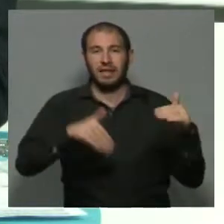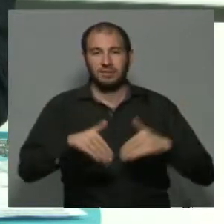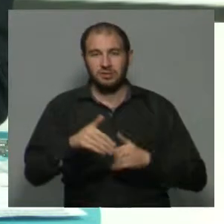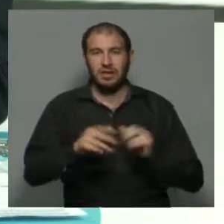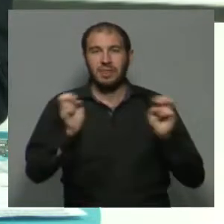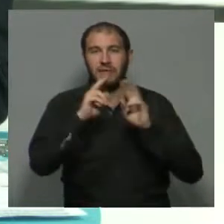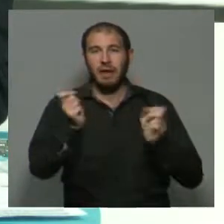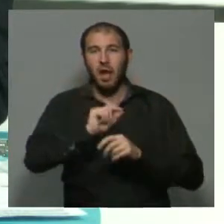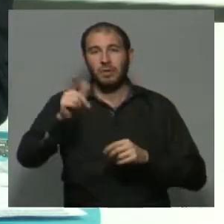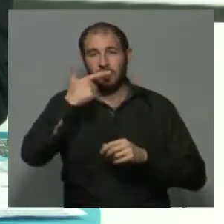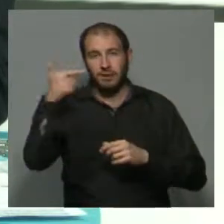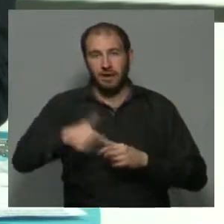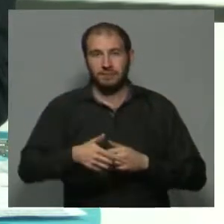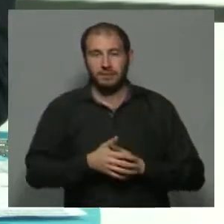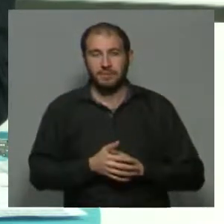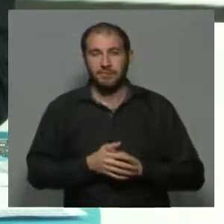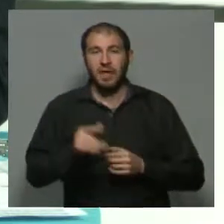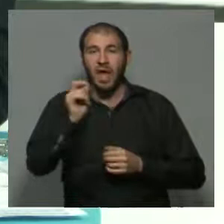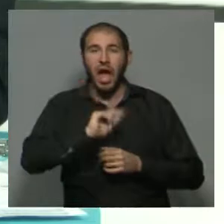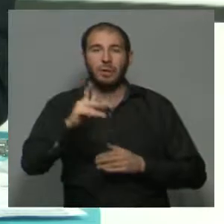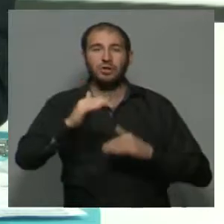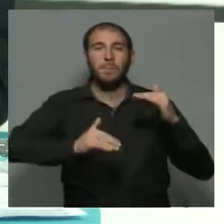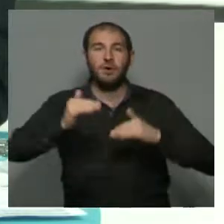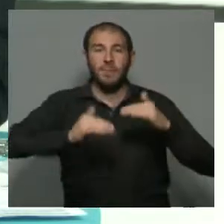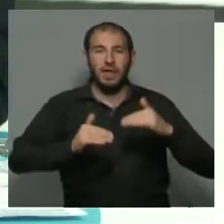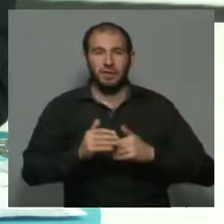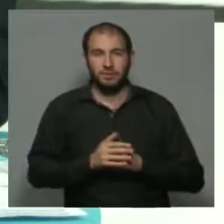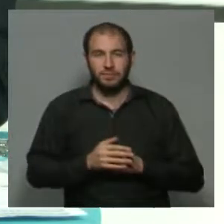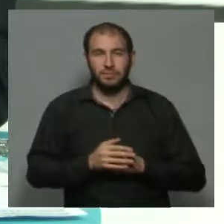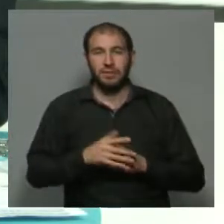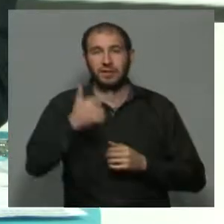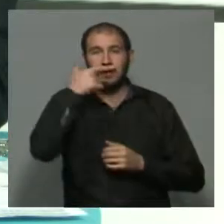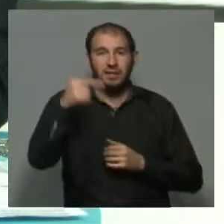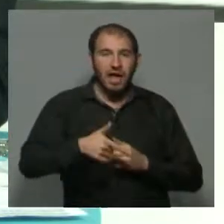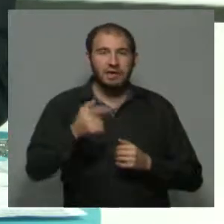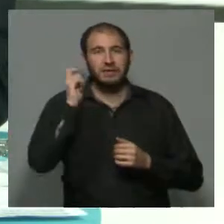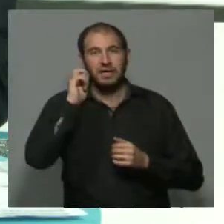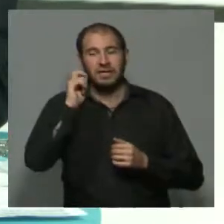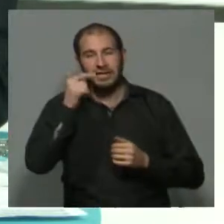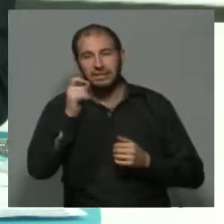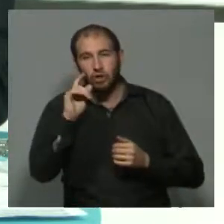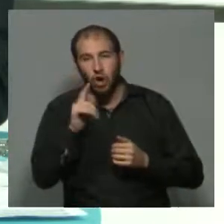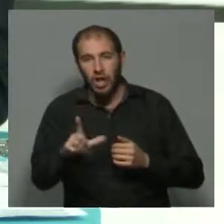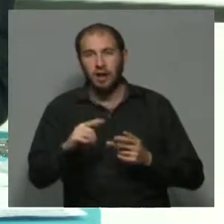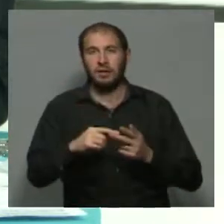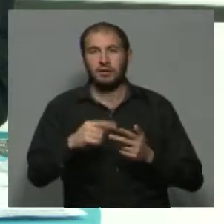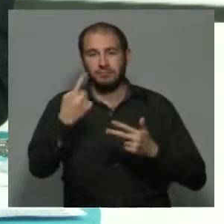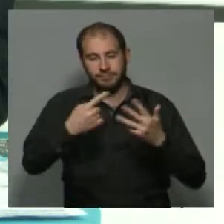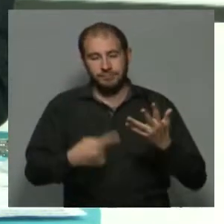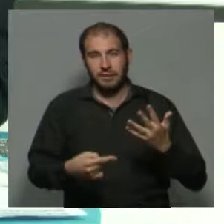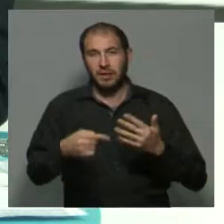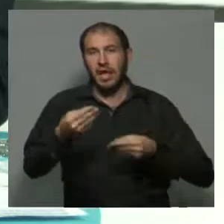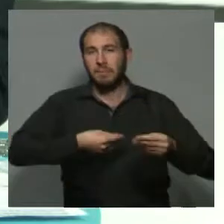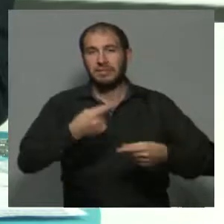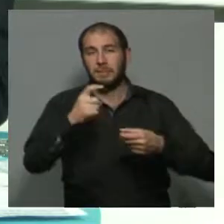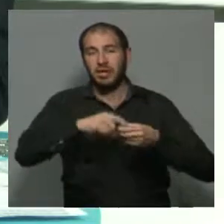con respecto al aumento del combustible. El aumento promedio entre lo que es nafta, lo que es gasoil, entre las distintas